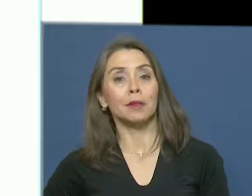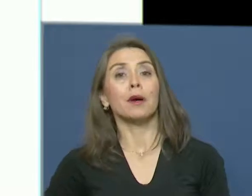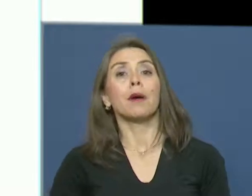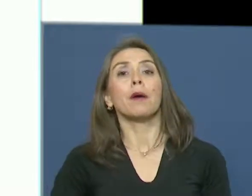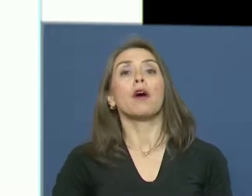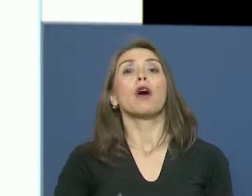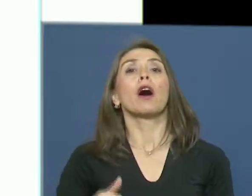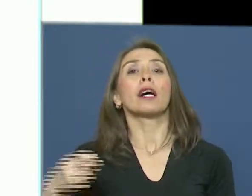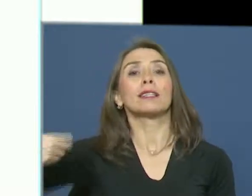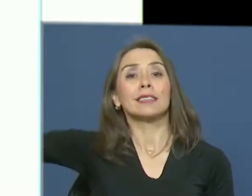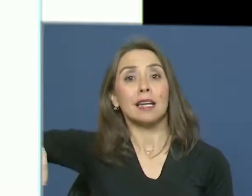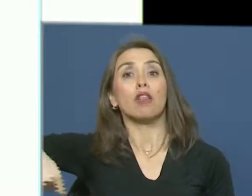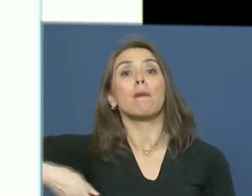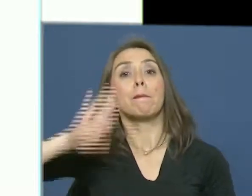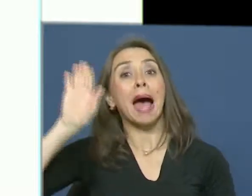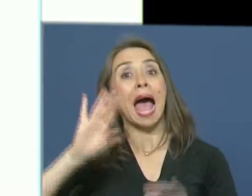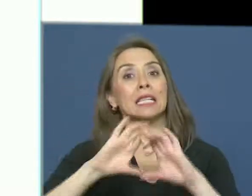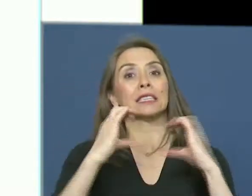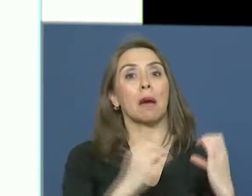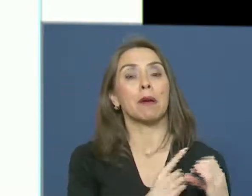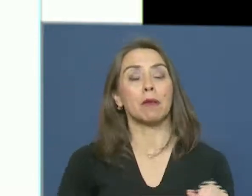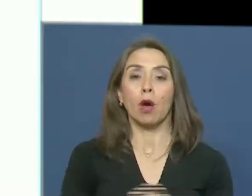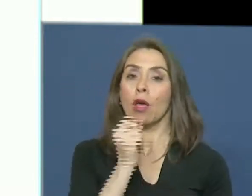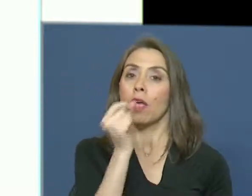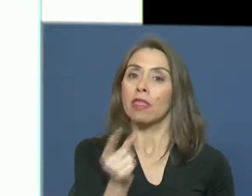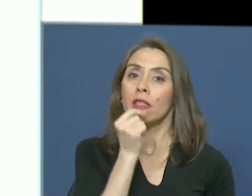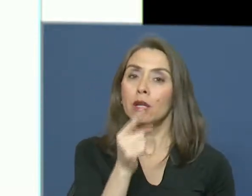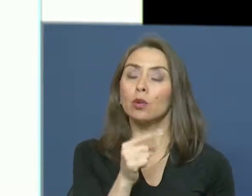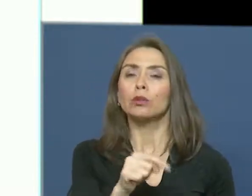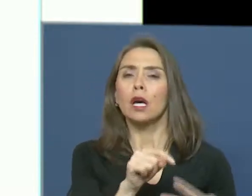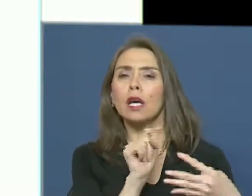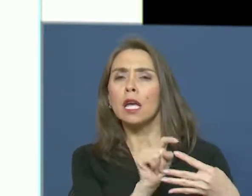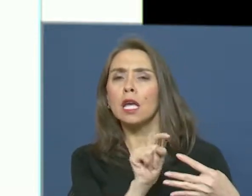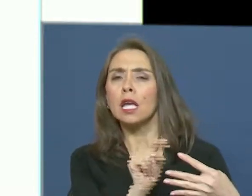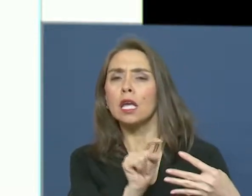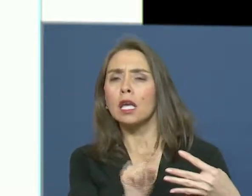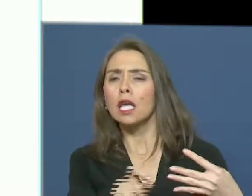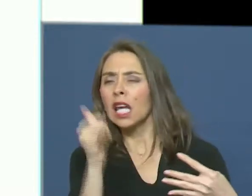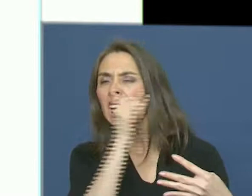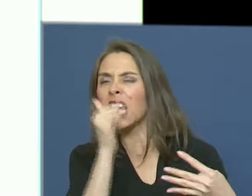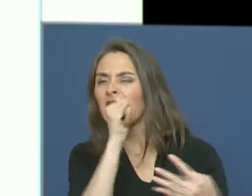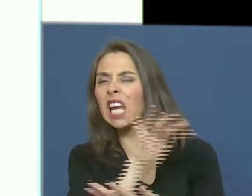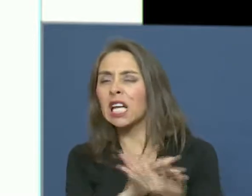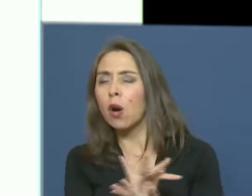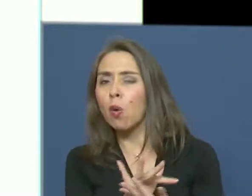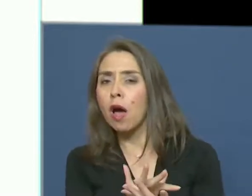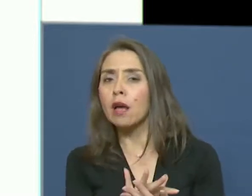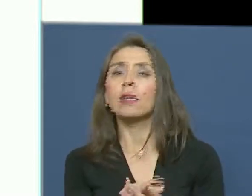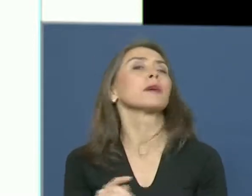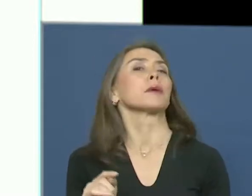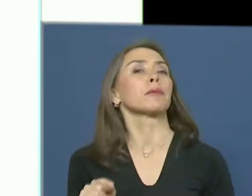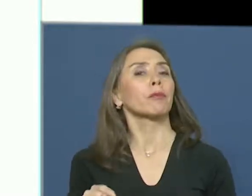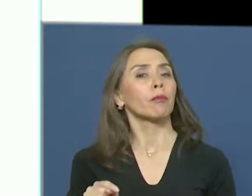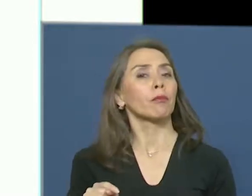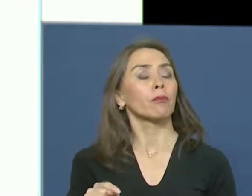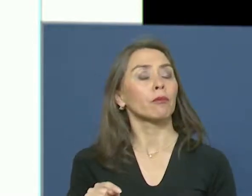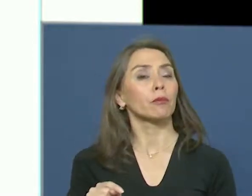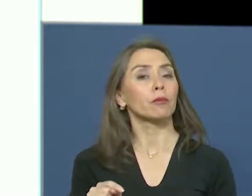Cámara de Diputados, y que se refieren a irregularidades específicas que, a propósito de la función que realiza